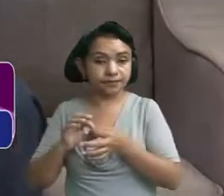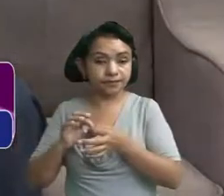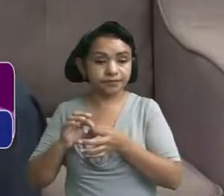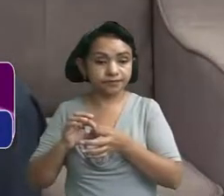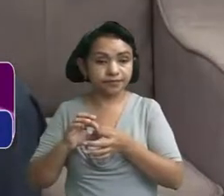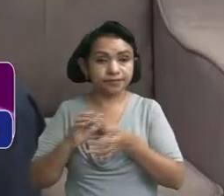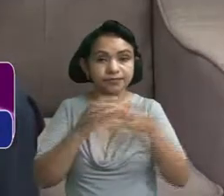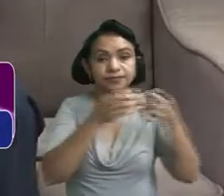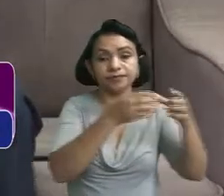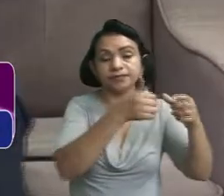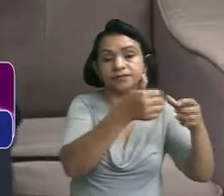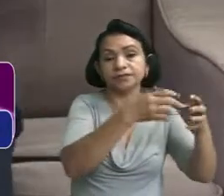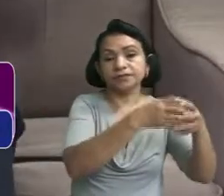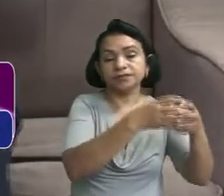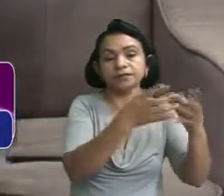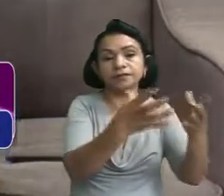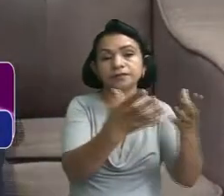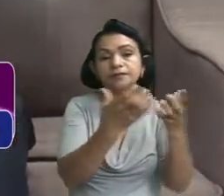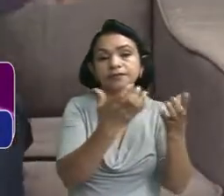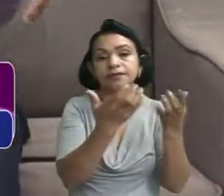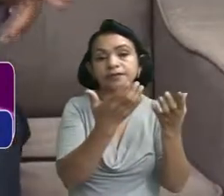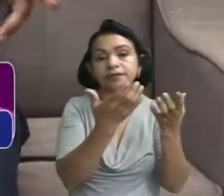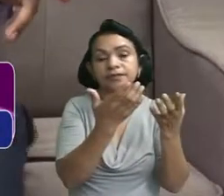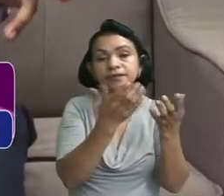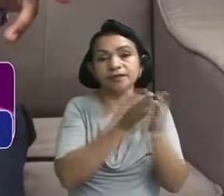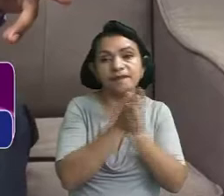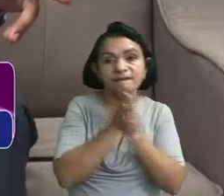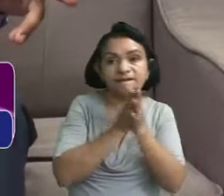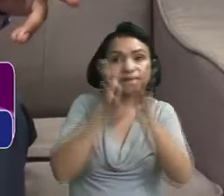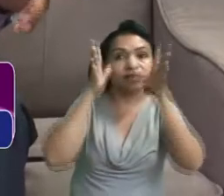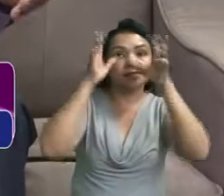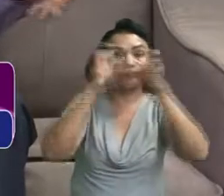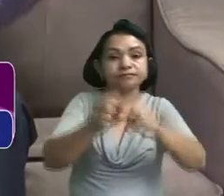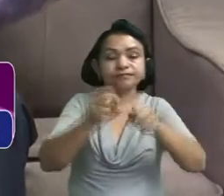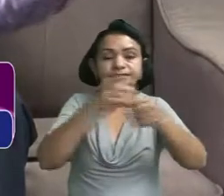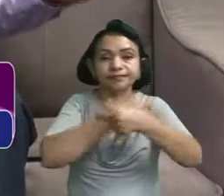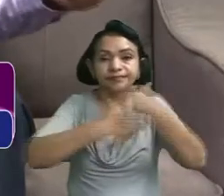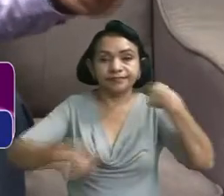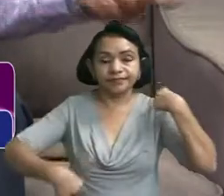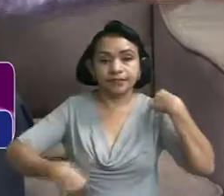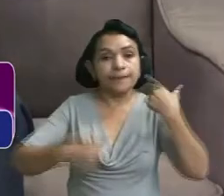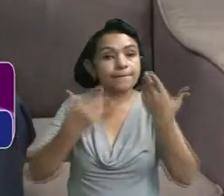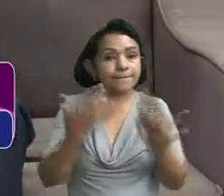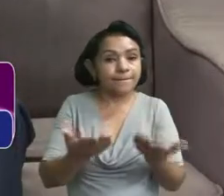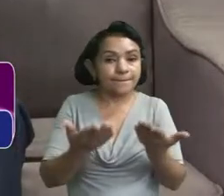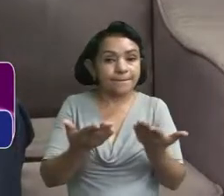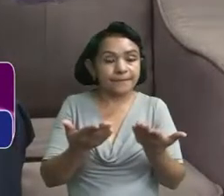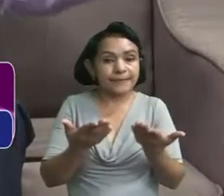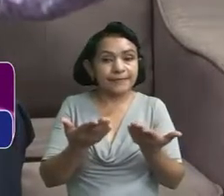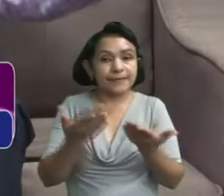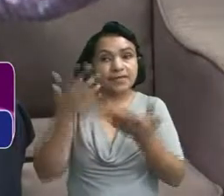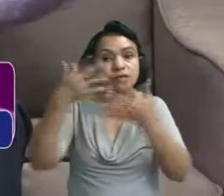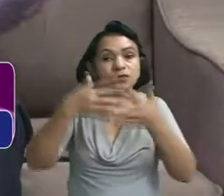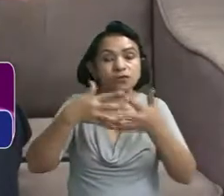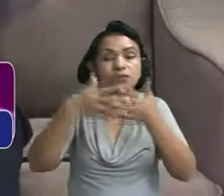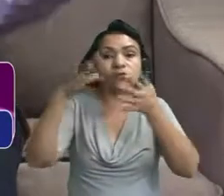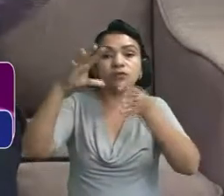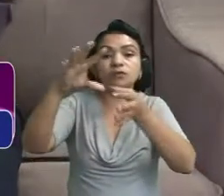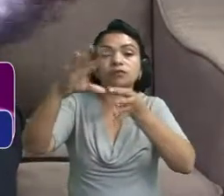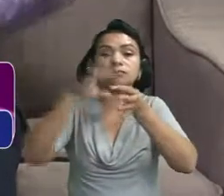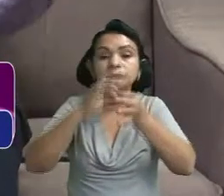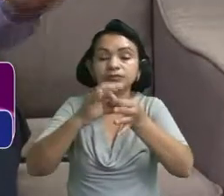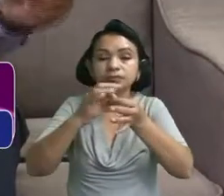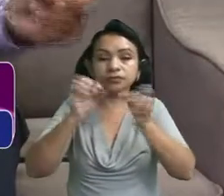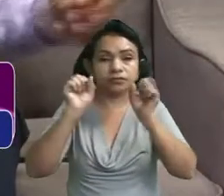y otra fuerza que desea y anhela el poder político nicaragüense, auspiciado y apoyado con una potencia exterior. ¿Cómo